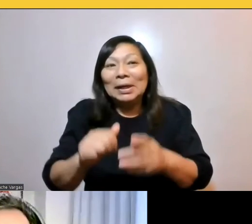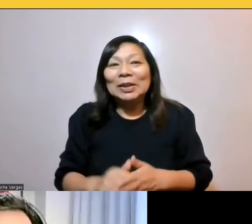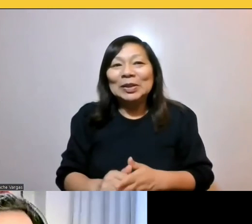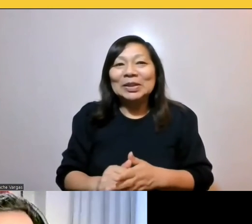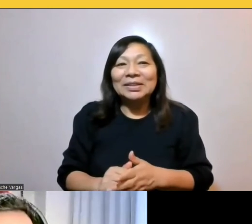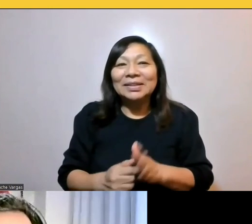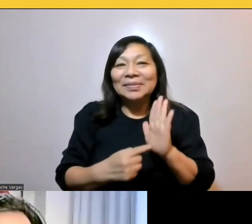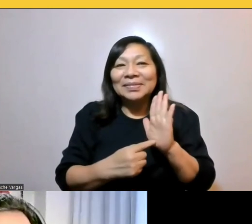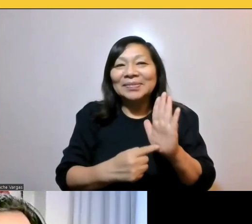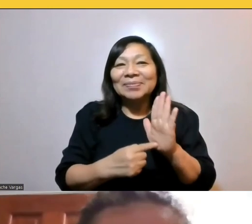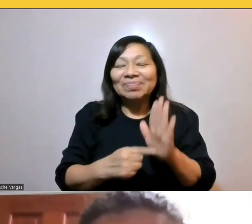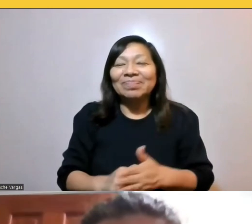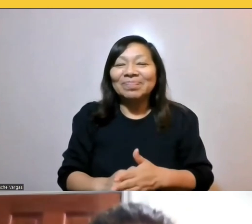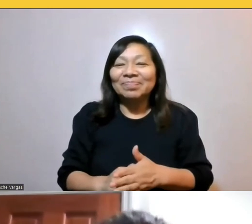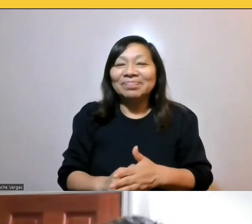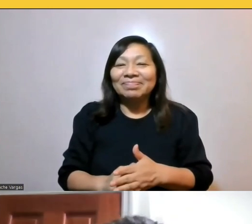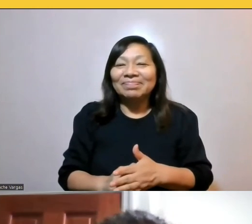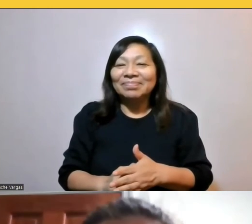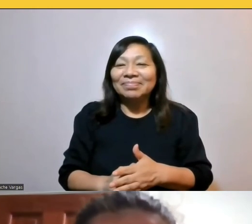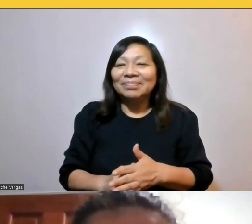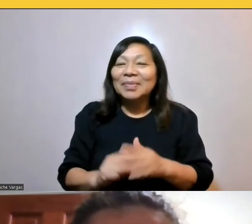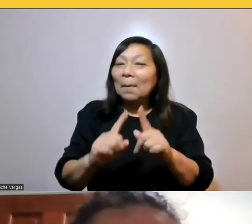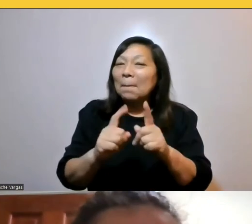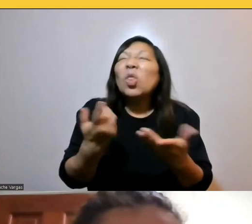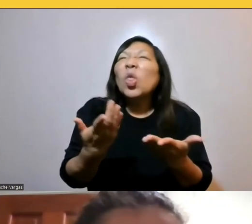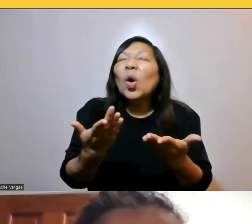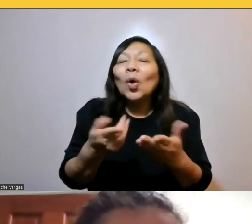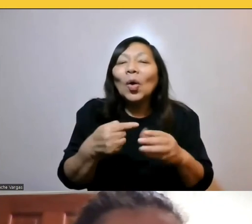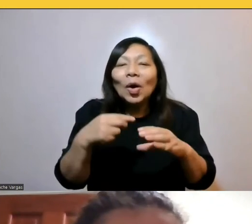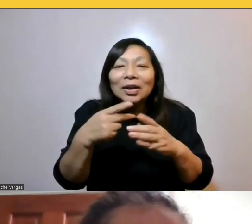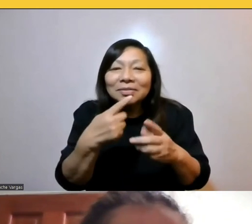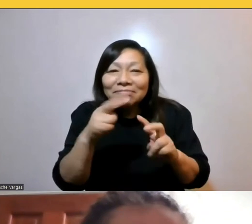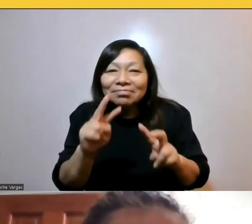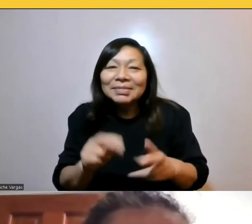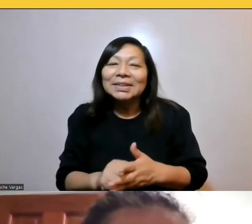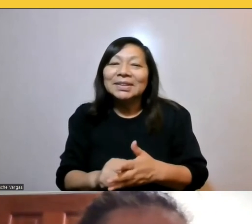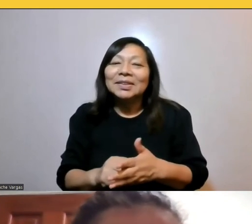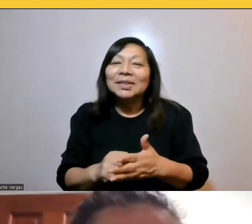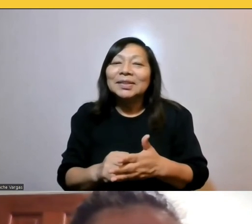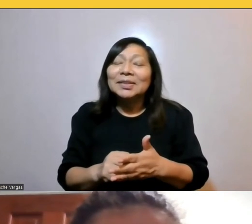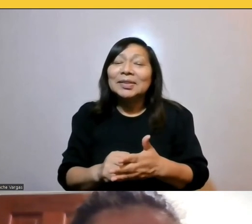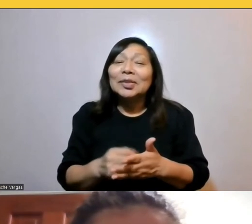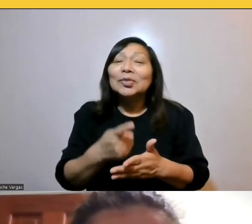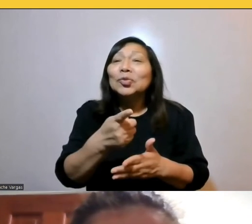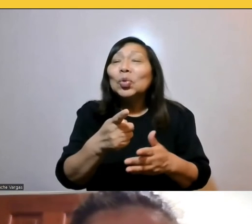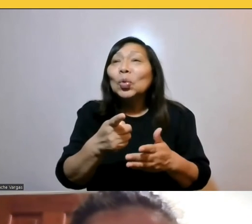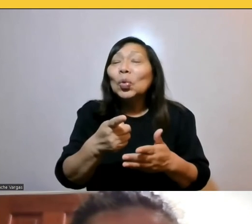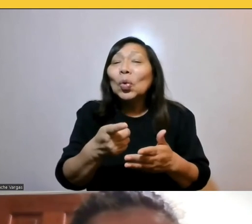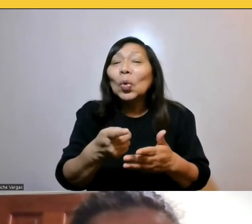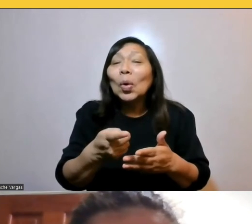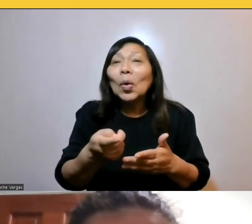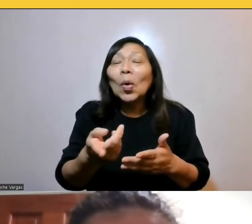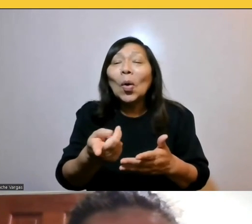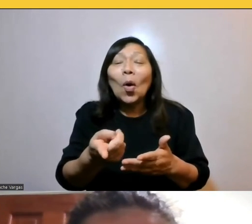si aparecen más preguntas o alguien quiere hacerte una consulta, ¿dónde te pueden seguir? O dónde pueden contactarte para